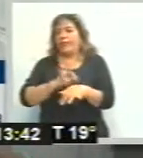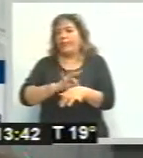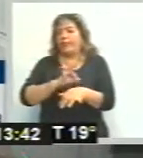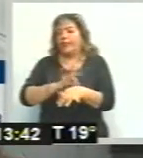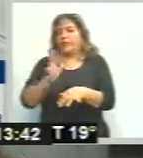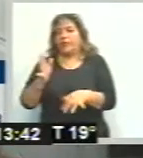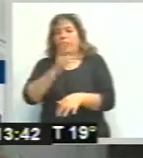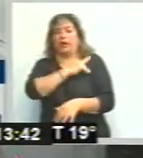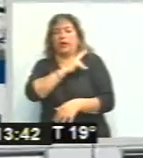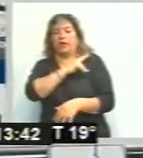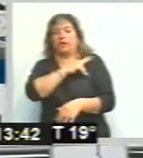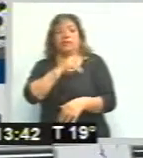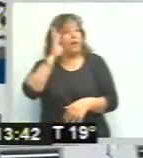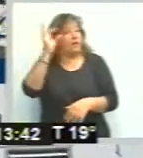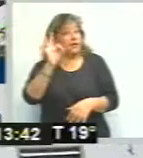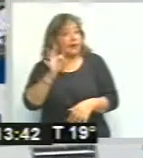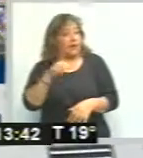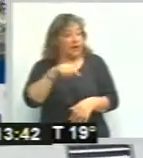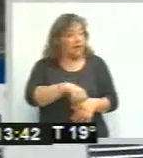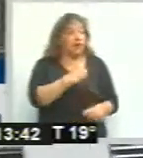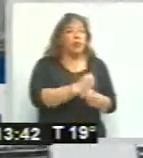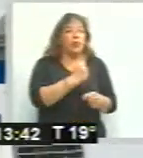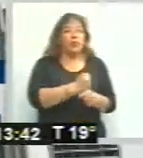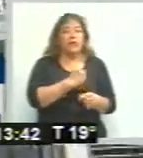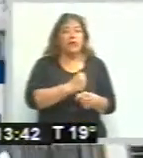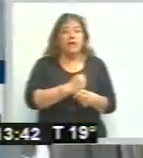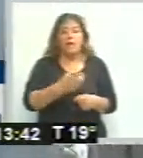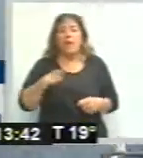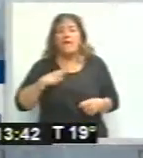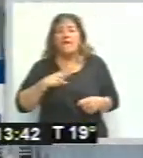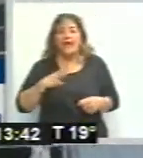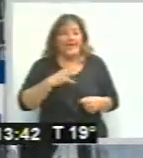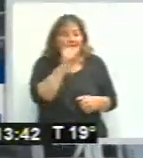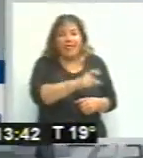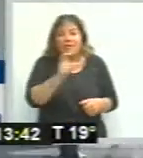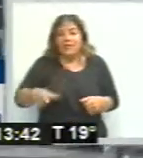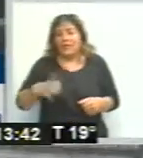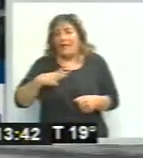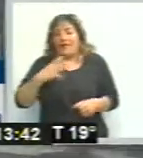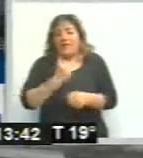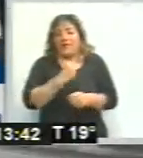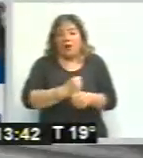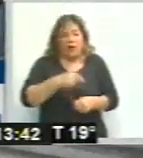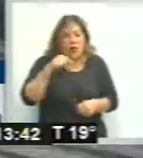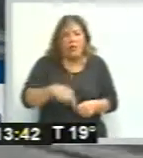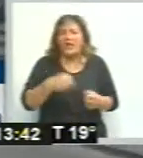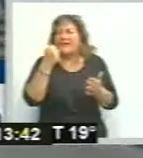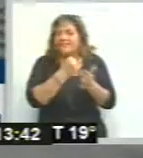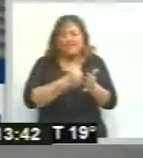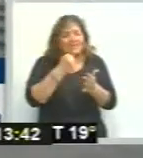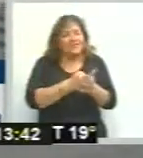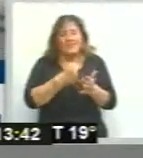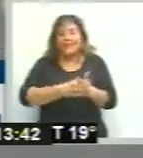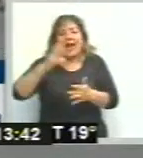debe saber que neonatología es una actividad crítica por la falta de recurso humano. Lo que cuesta hoy capacitar un recurso humano